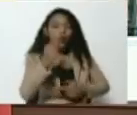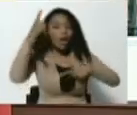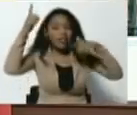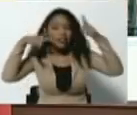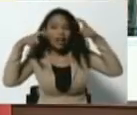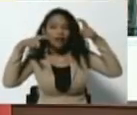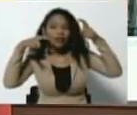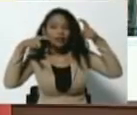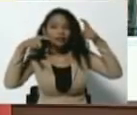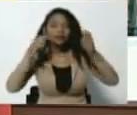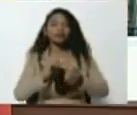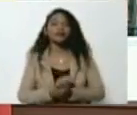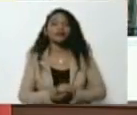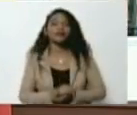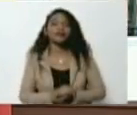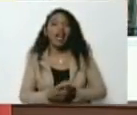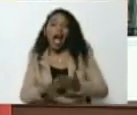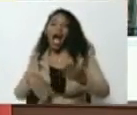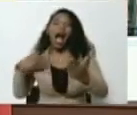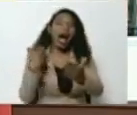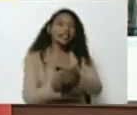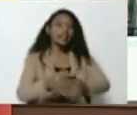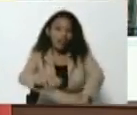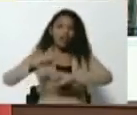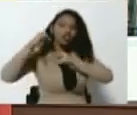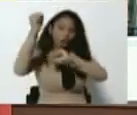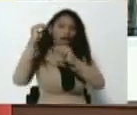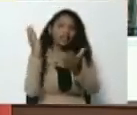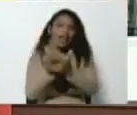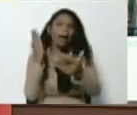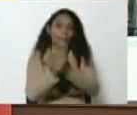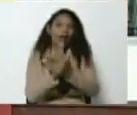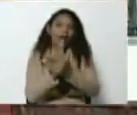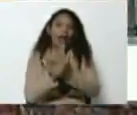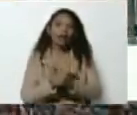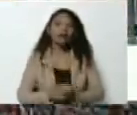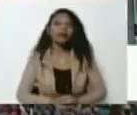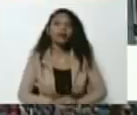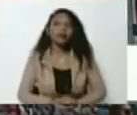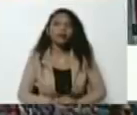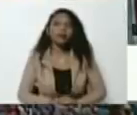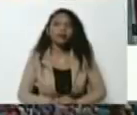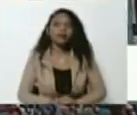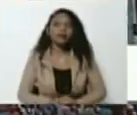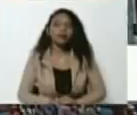Chávez, ¡hasta la victoria siempre!